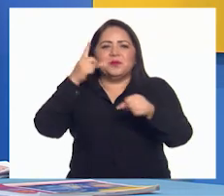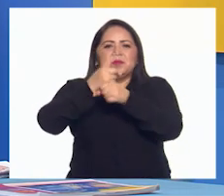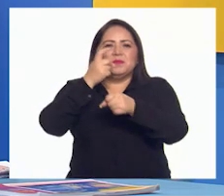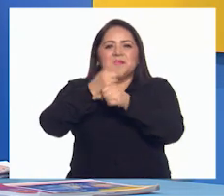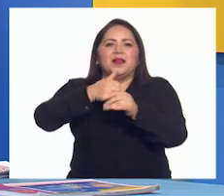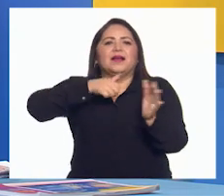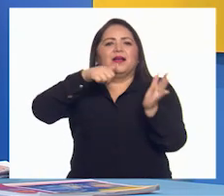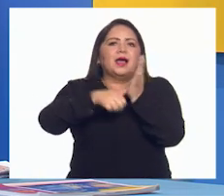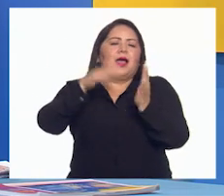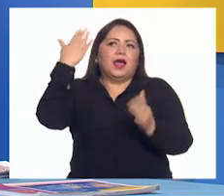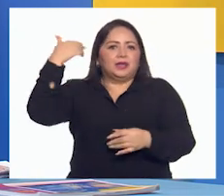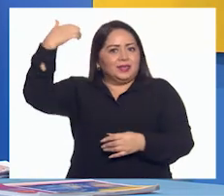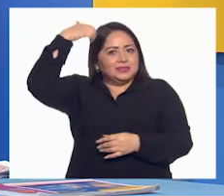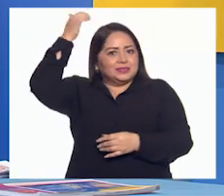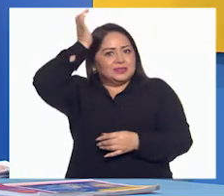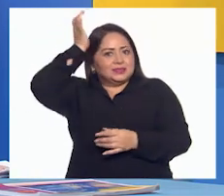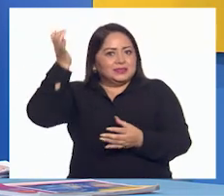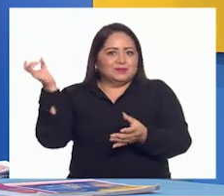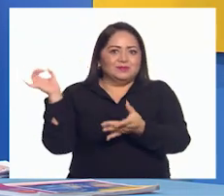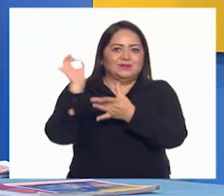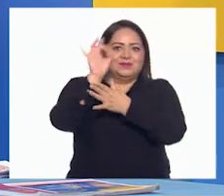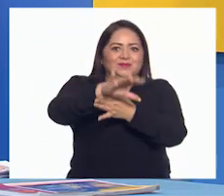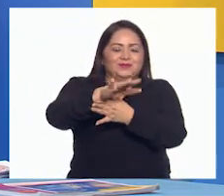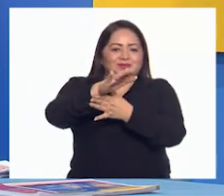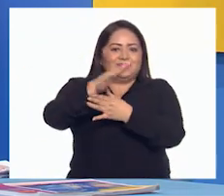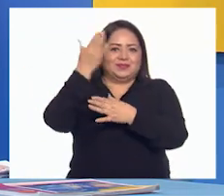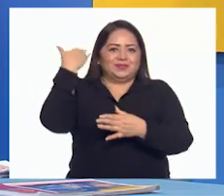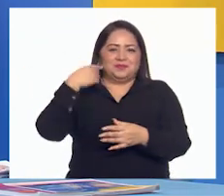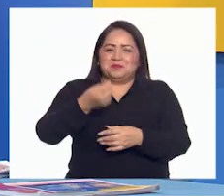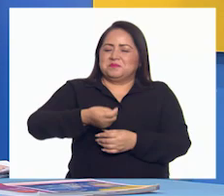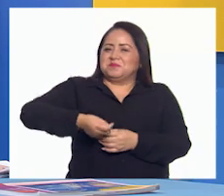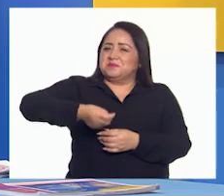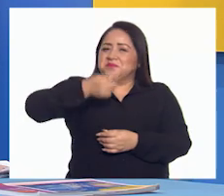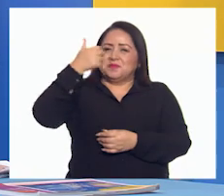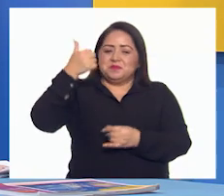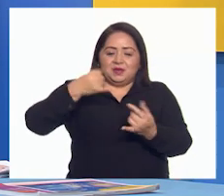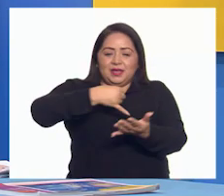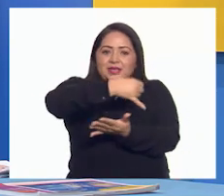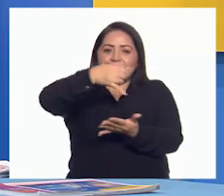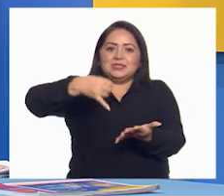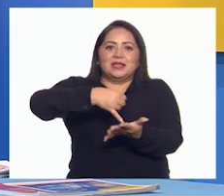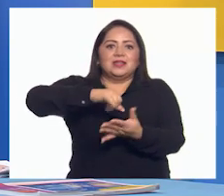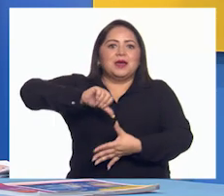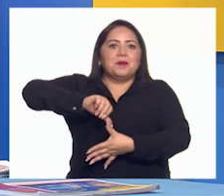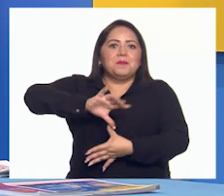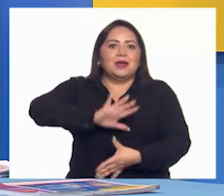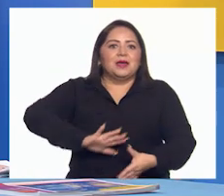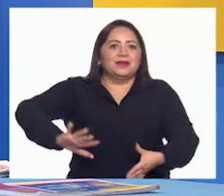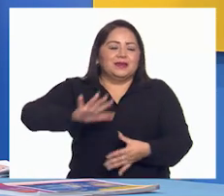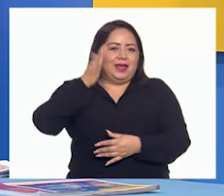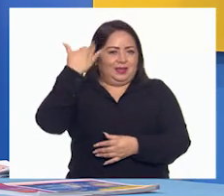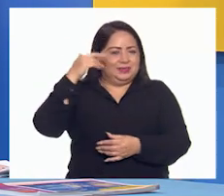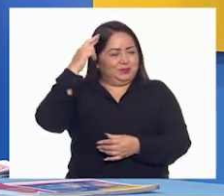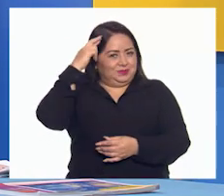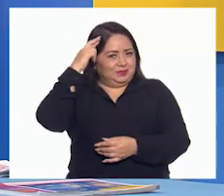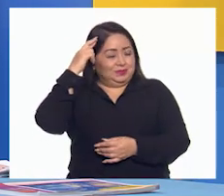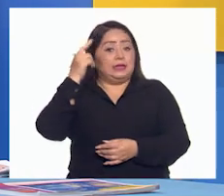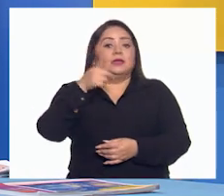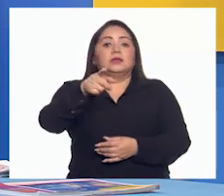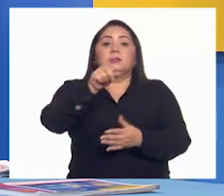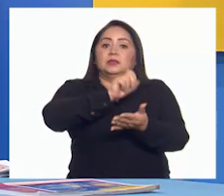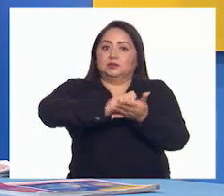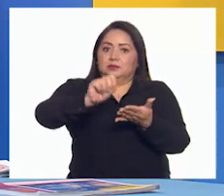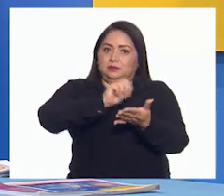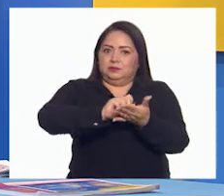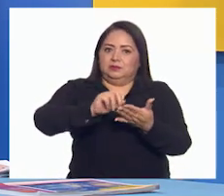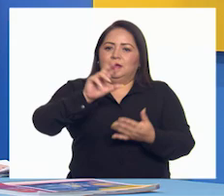carta que envió Cristóbal Colón al arribar a las primeras islas de América a Luis de Santángel, escribano